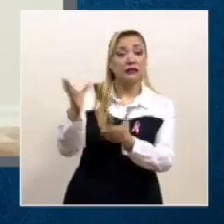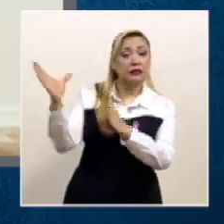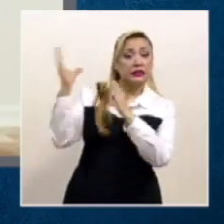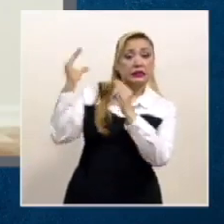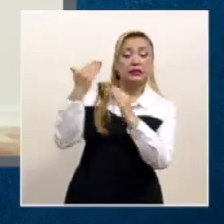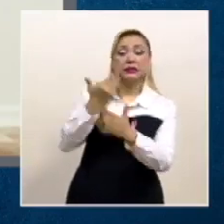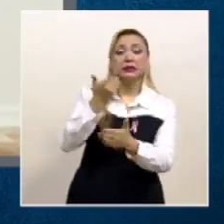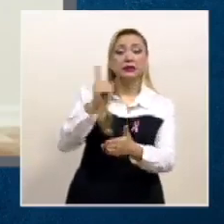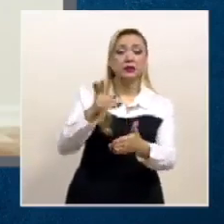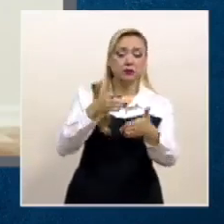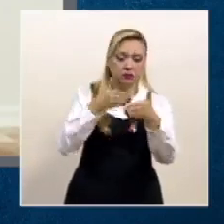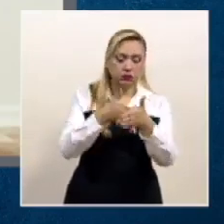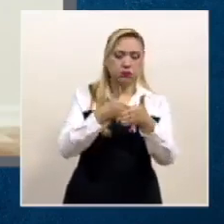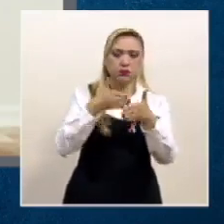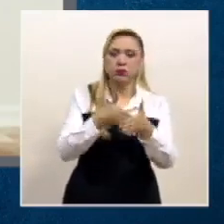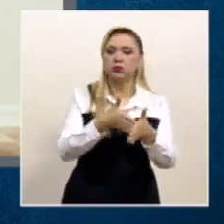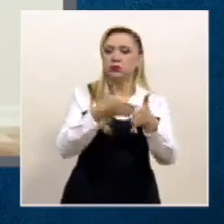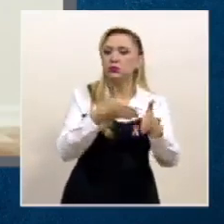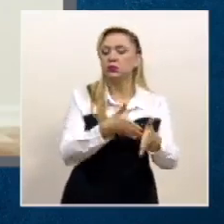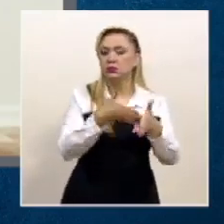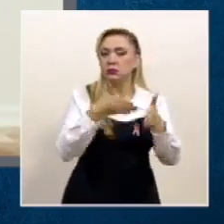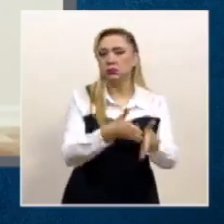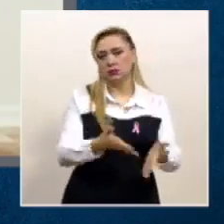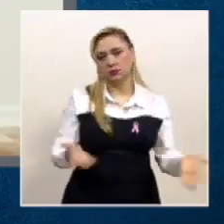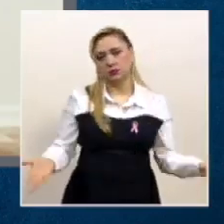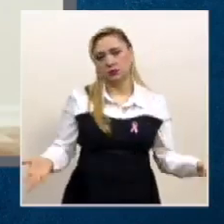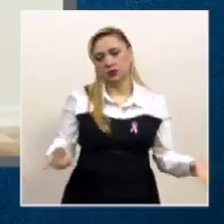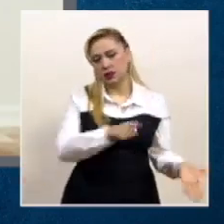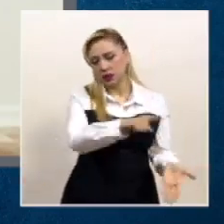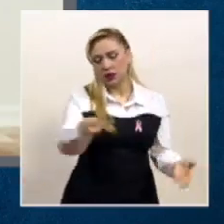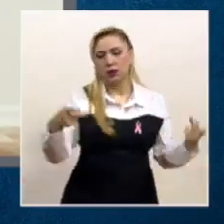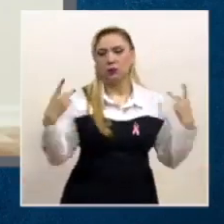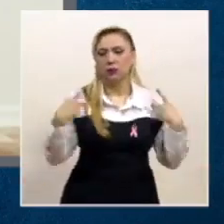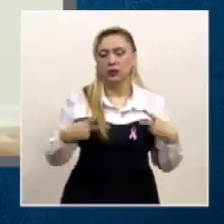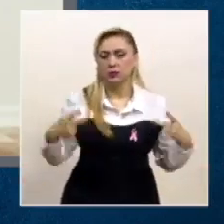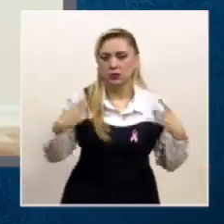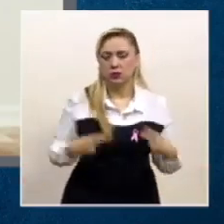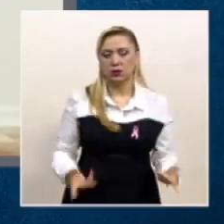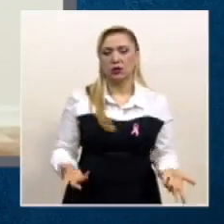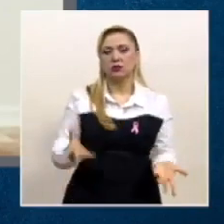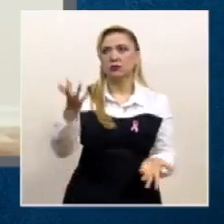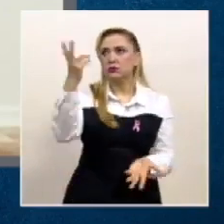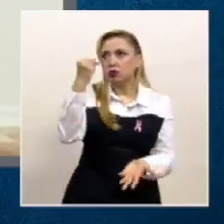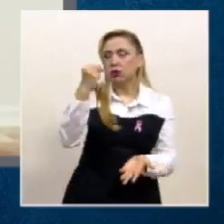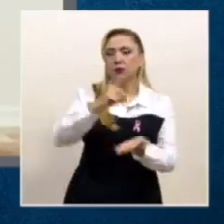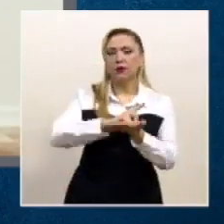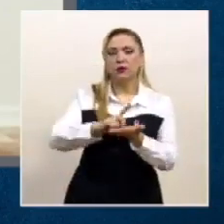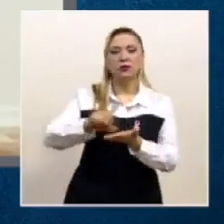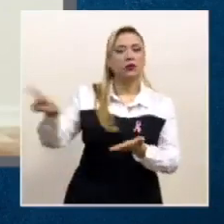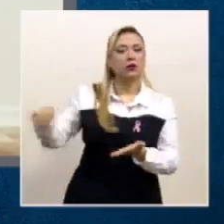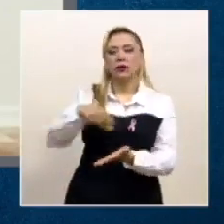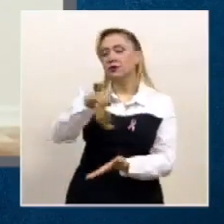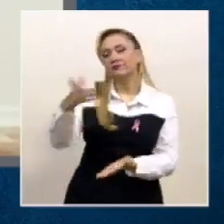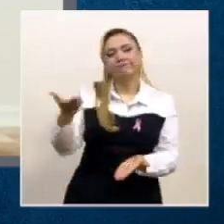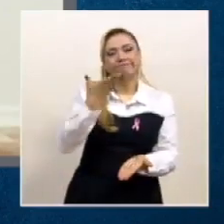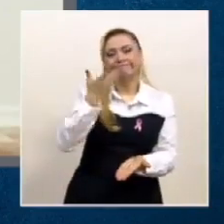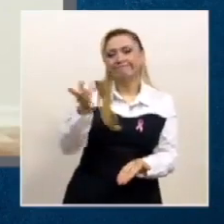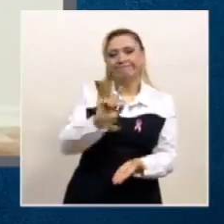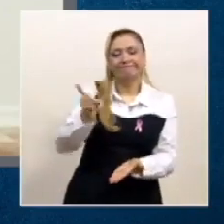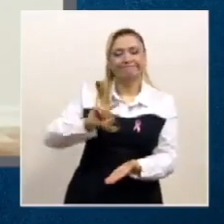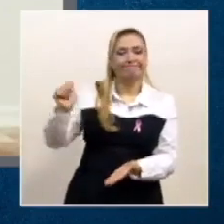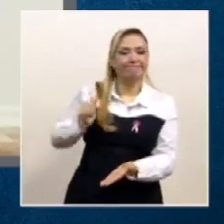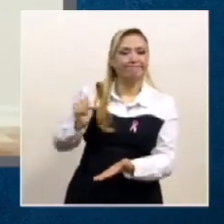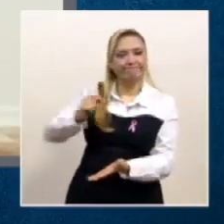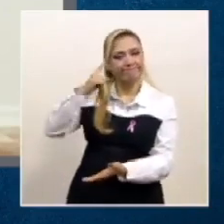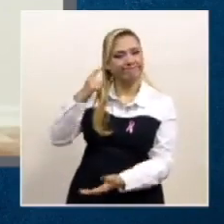más limitan el ejercicio de derechos de este grupo de la población, porque algo importante tiene que ver con las barreras